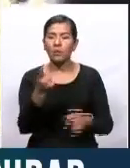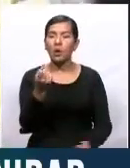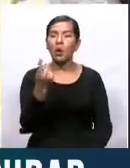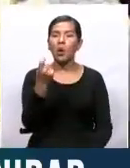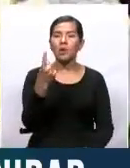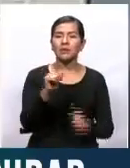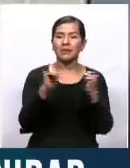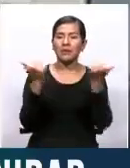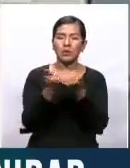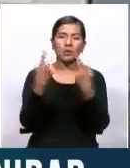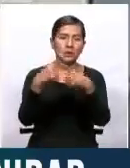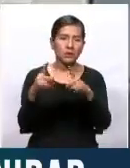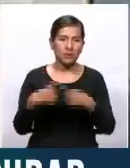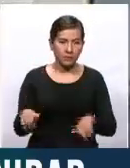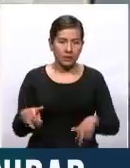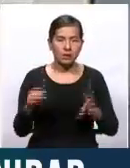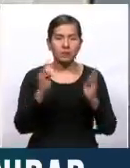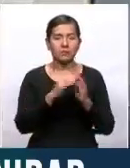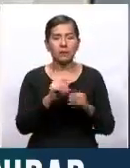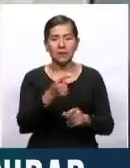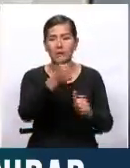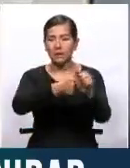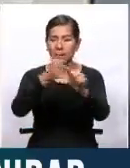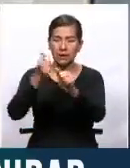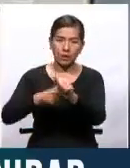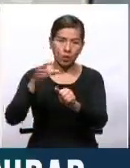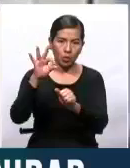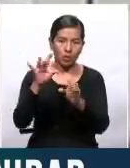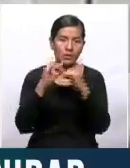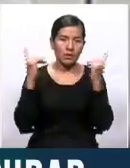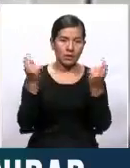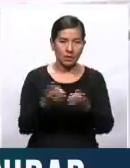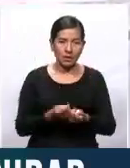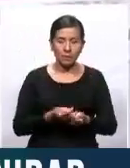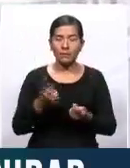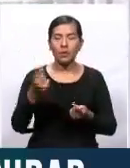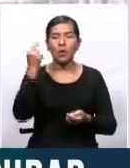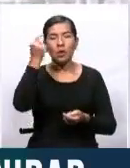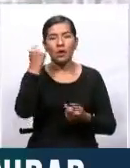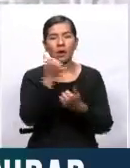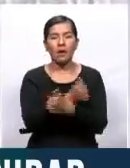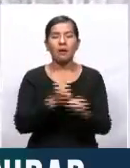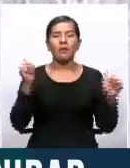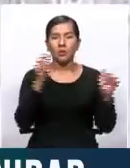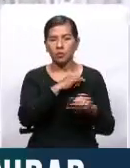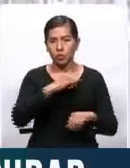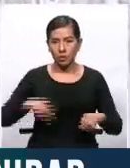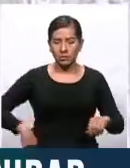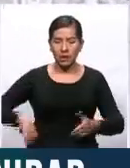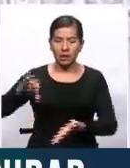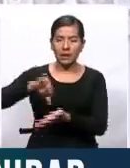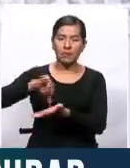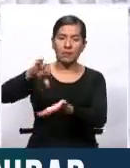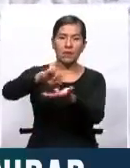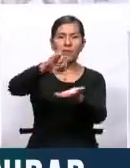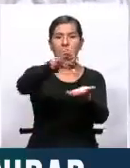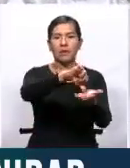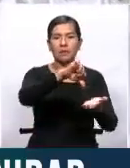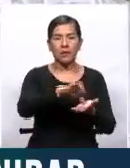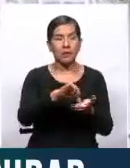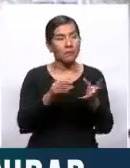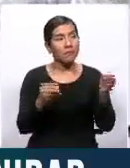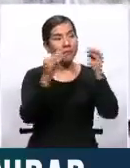de cada uno de nuestros departamentos, a los gobiernos autónomos municipales capitales más la Ciudad del